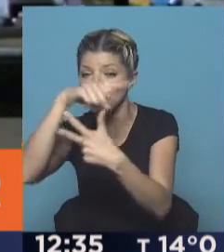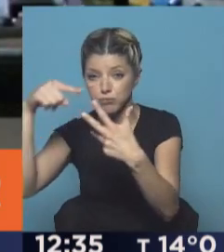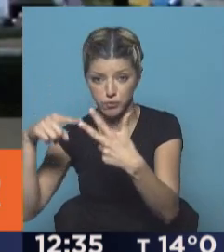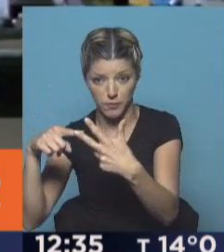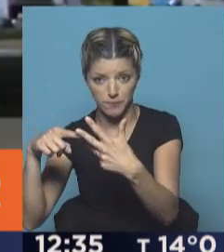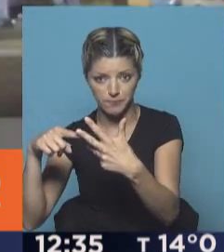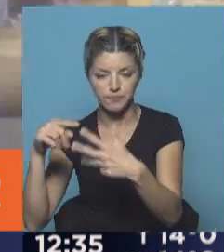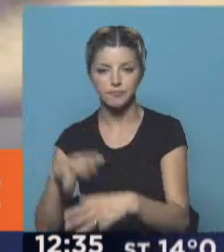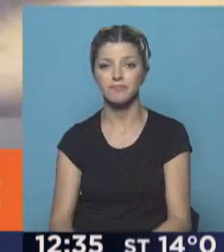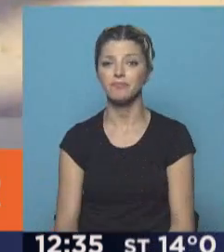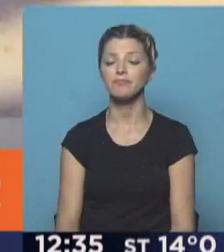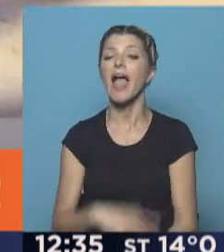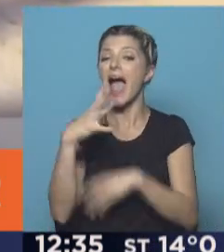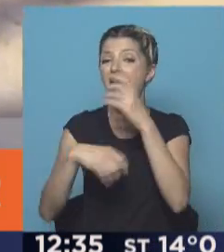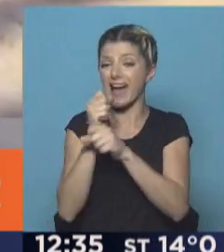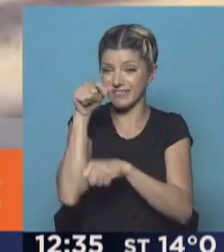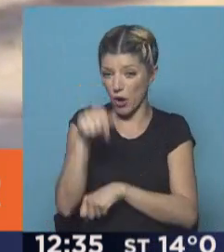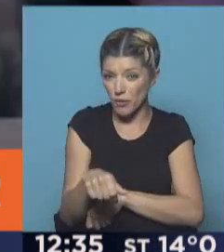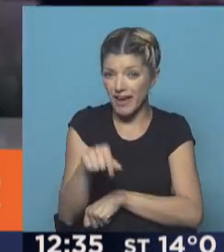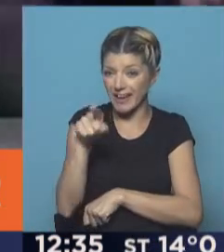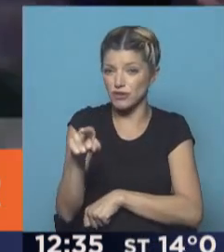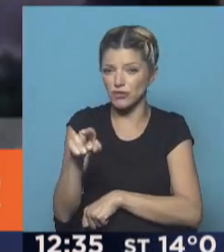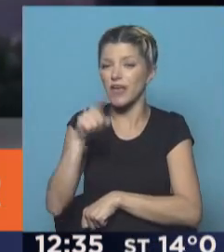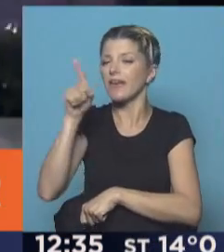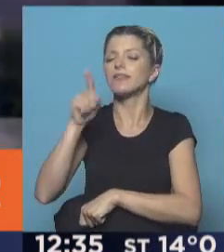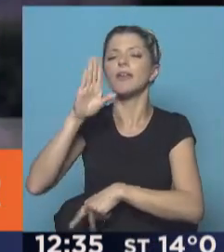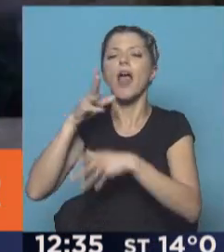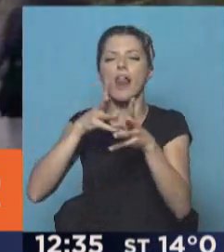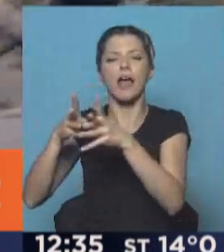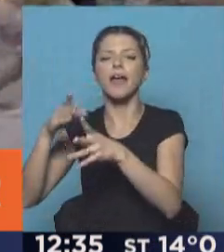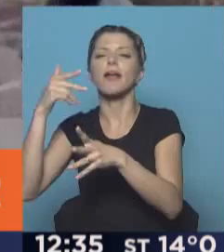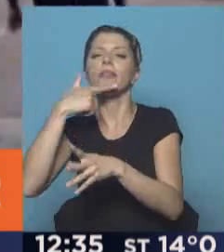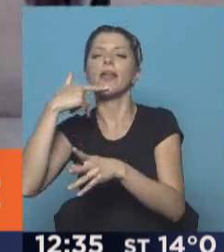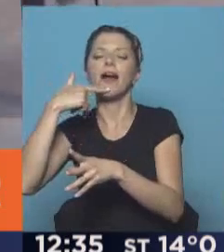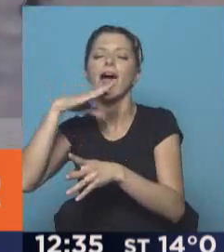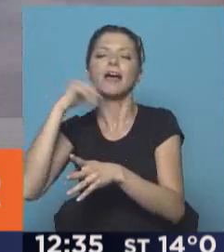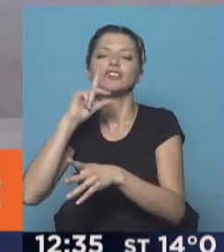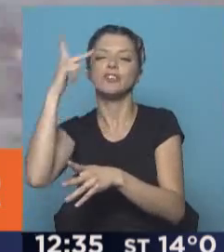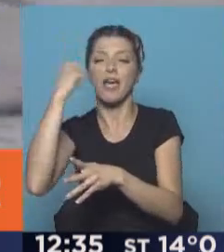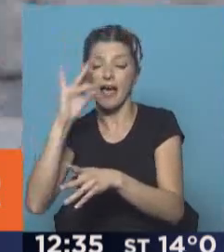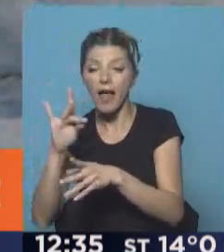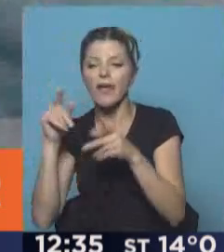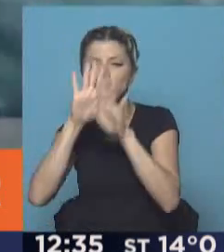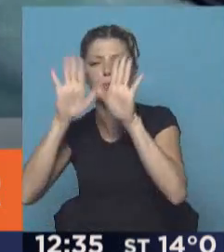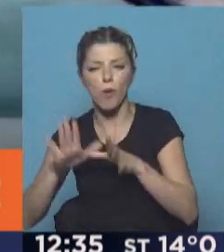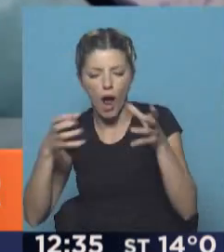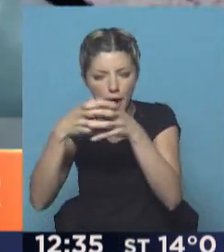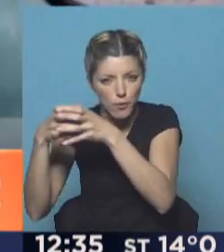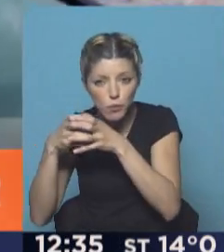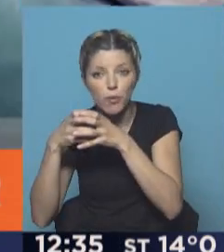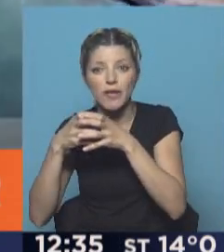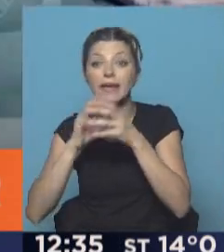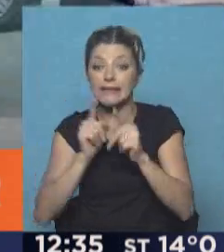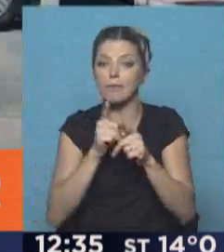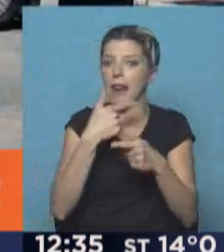Saint-Étienne-de-Rouvray. Si hasta ahora libraban esta guerra yihadista con entrenamiento militar, organizados en células y provistos de